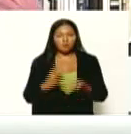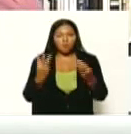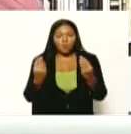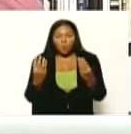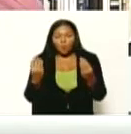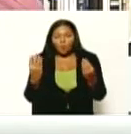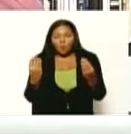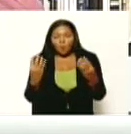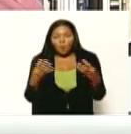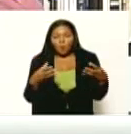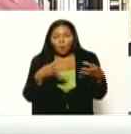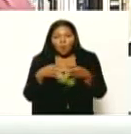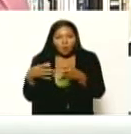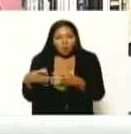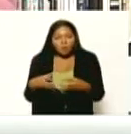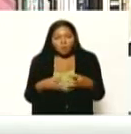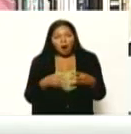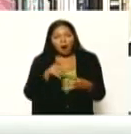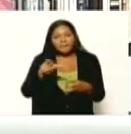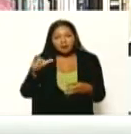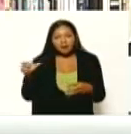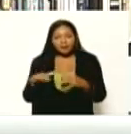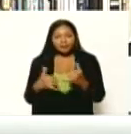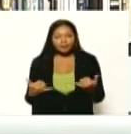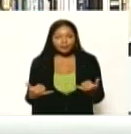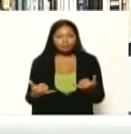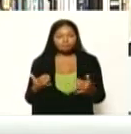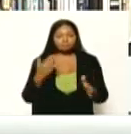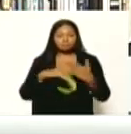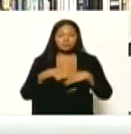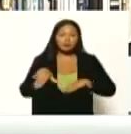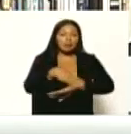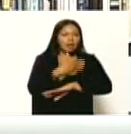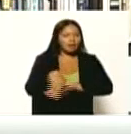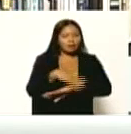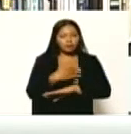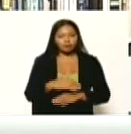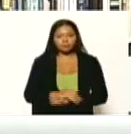grupos de ciudadanos y ciudadanas que salen a las calles.